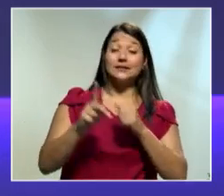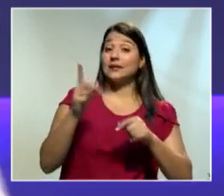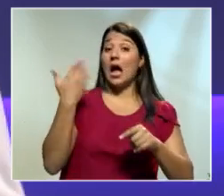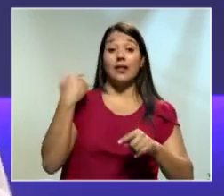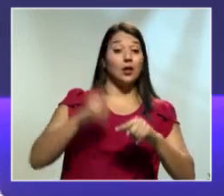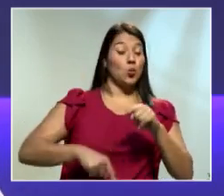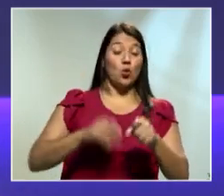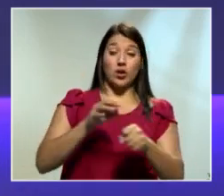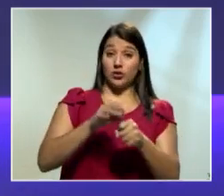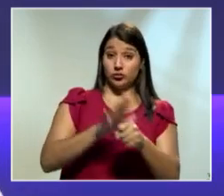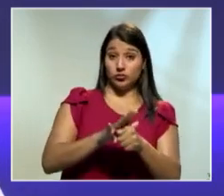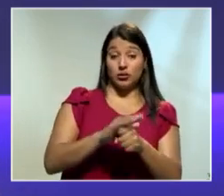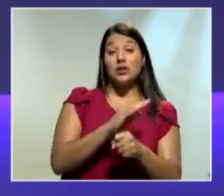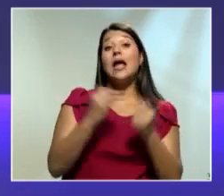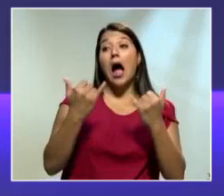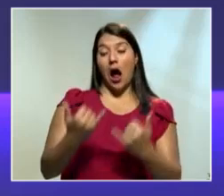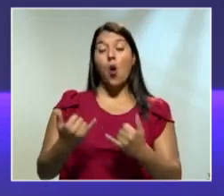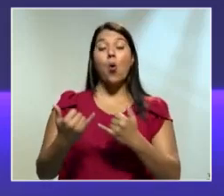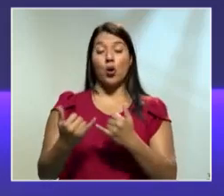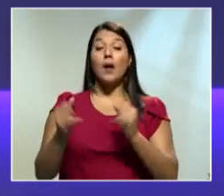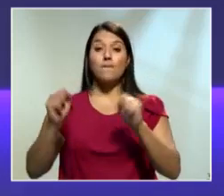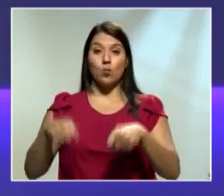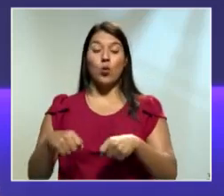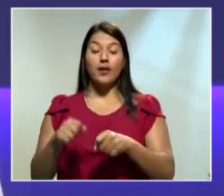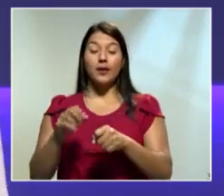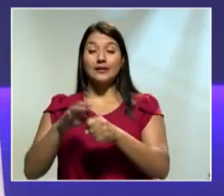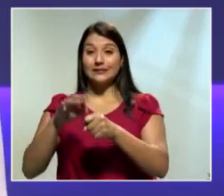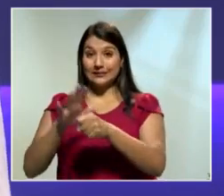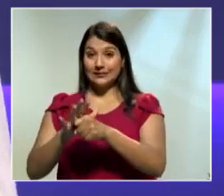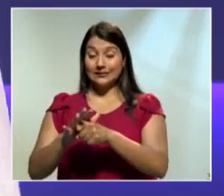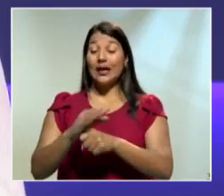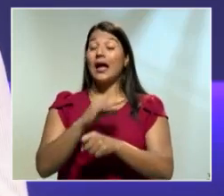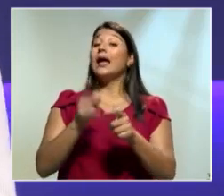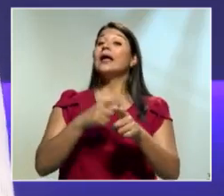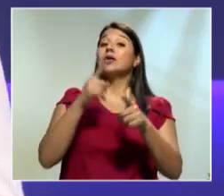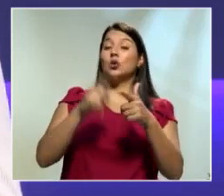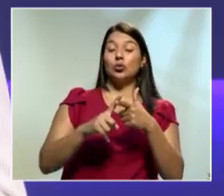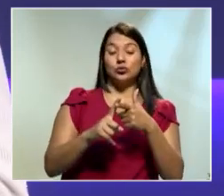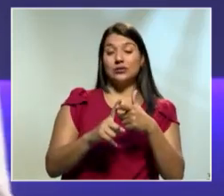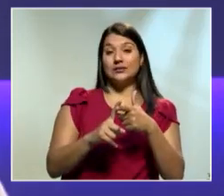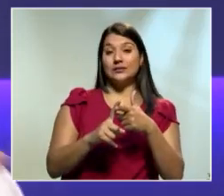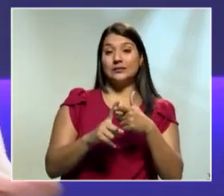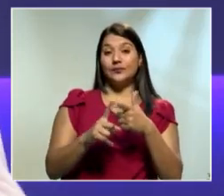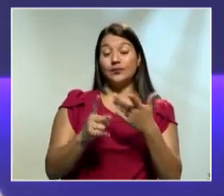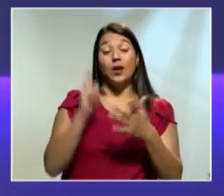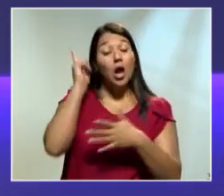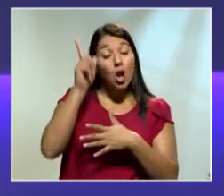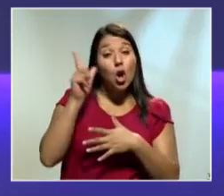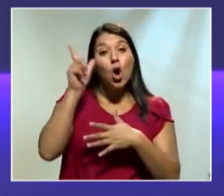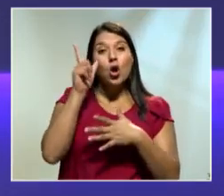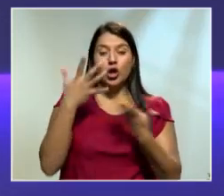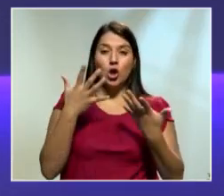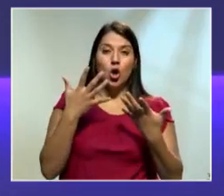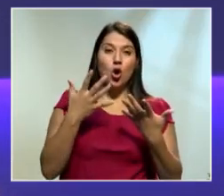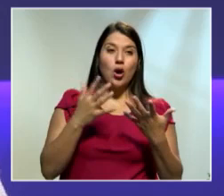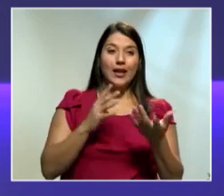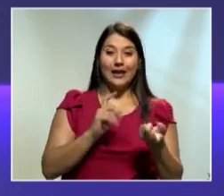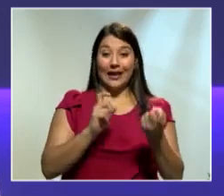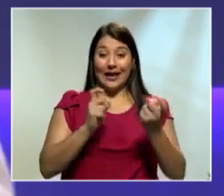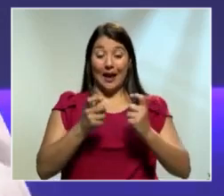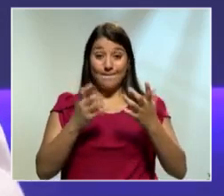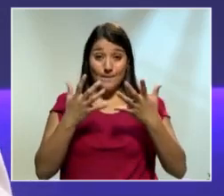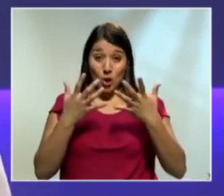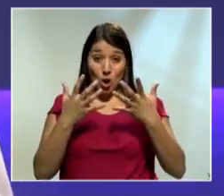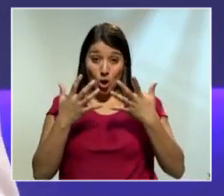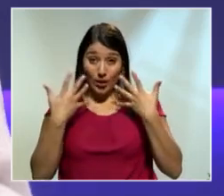la agricultura y ahora son países que pueden practicar agricultura. Entonces, obviamente la acción climática de parte de estos países va a ser más